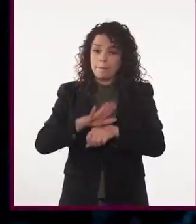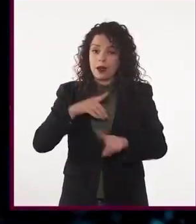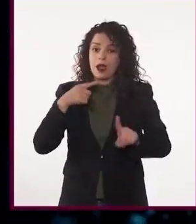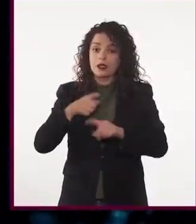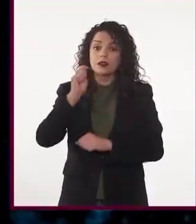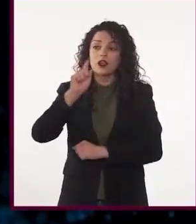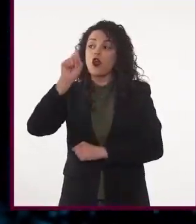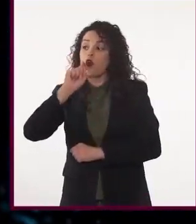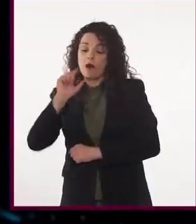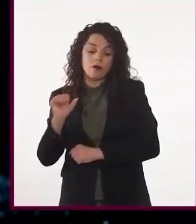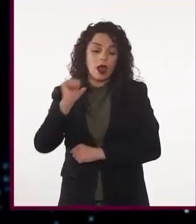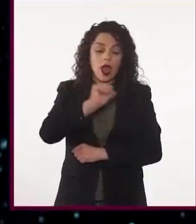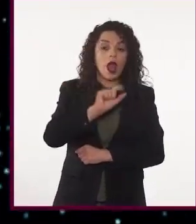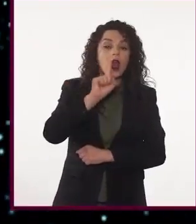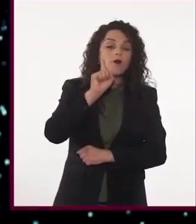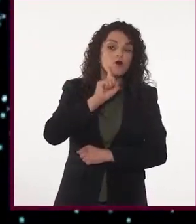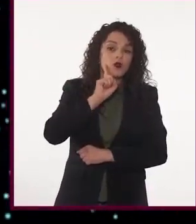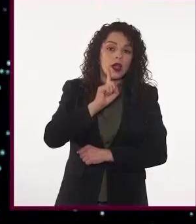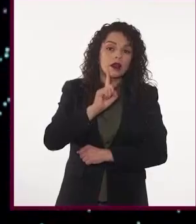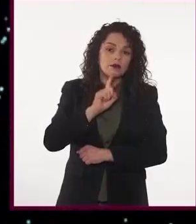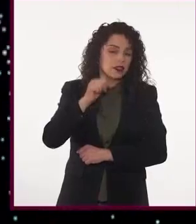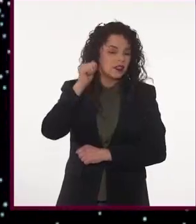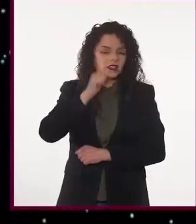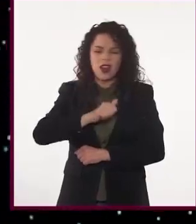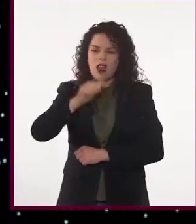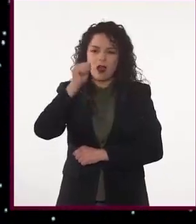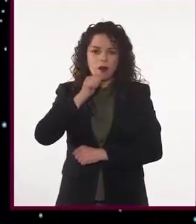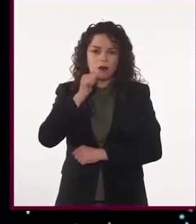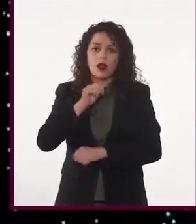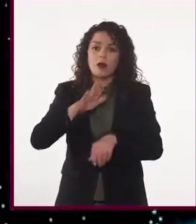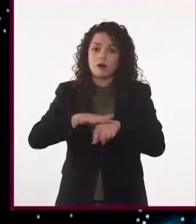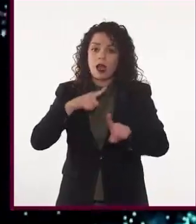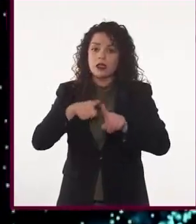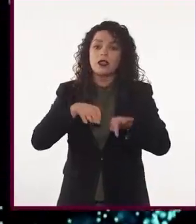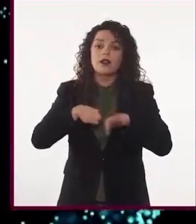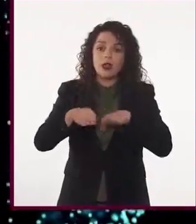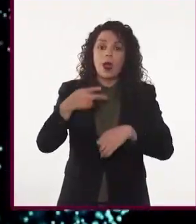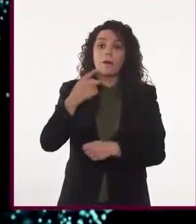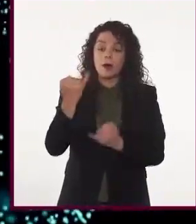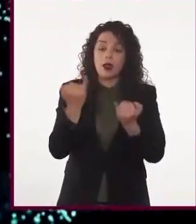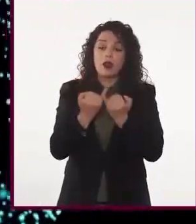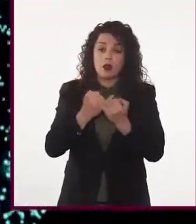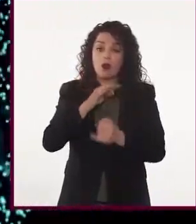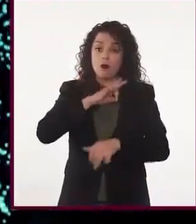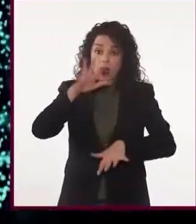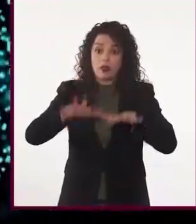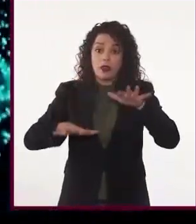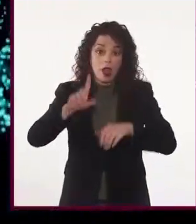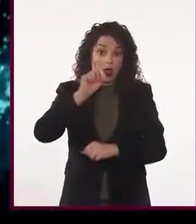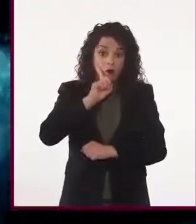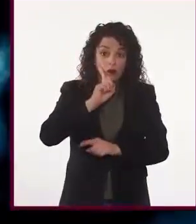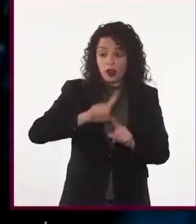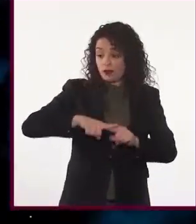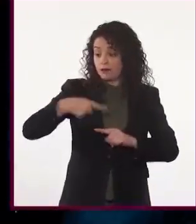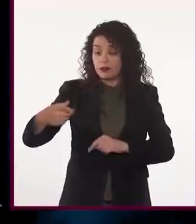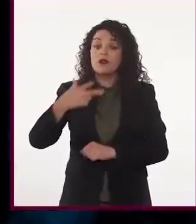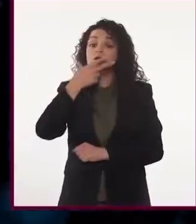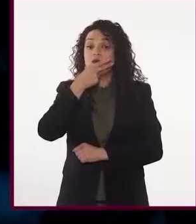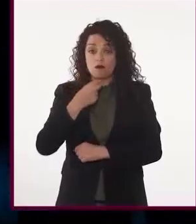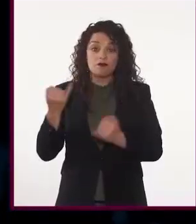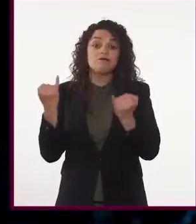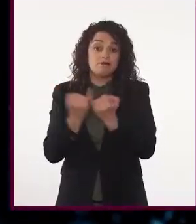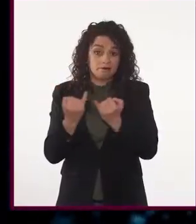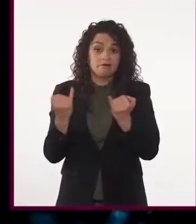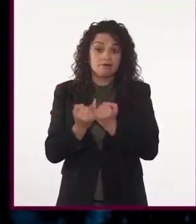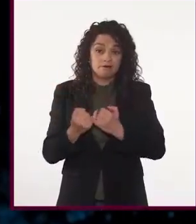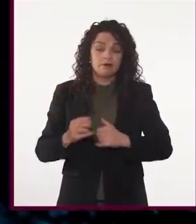los hombres hacia la mujer. Sin embargo, yo considero que puede haber casos en el que la mujer también lo pueda ejercer